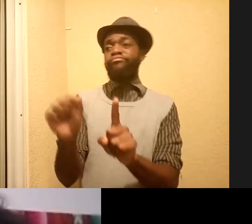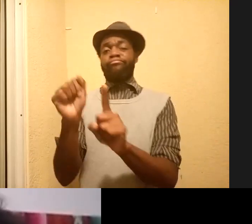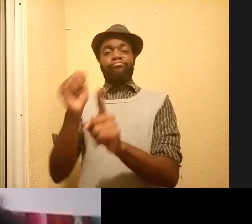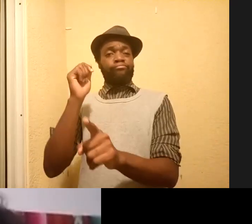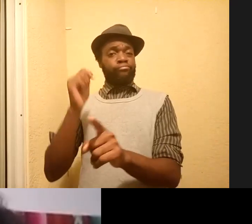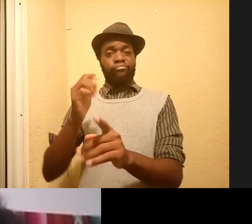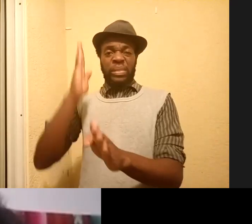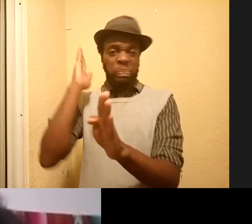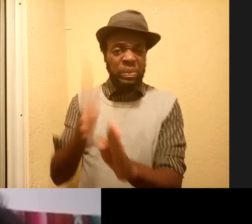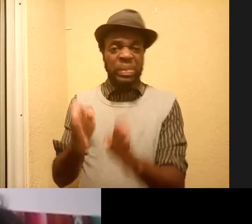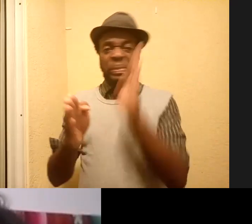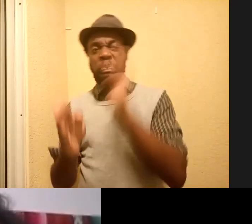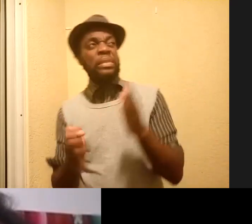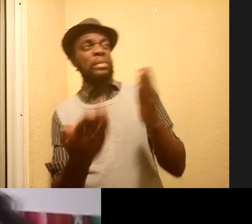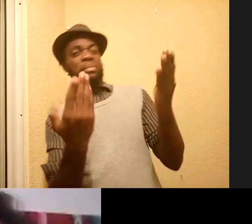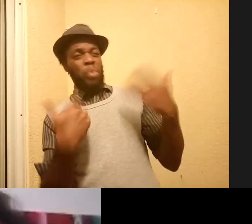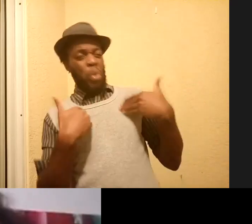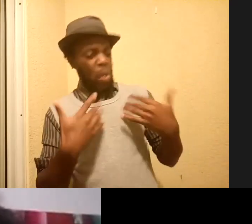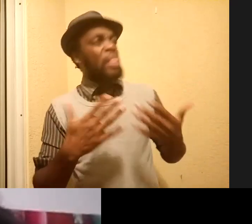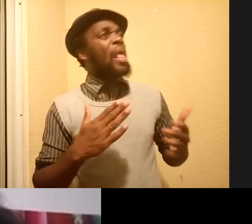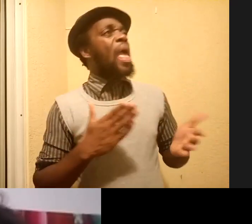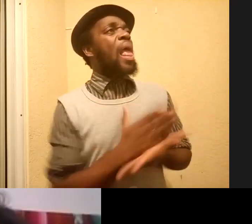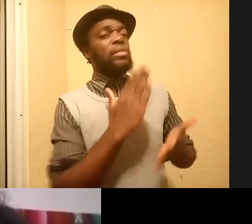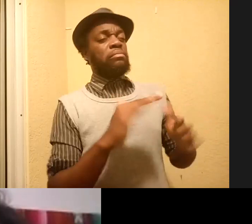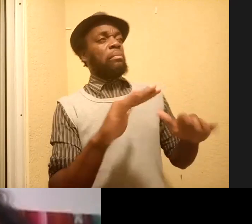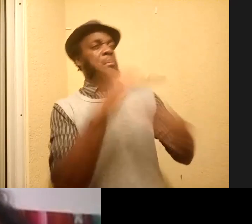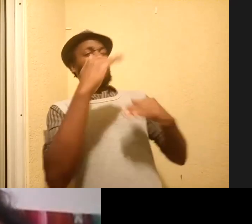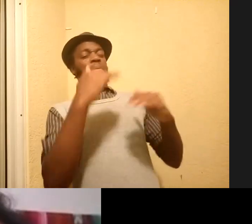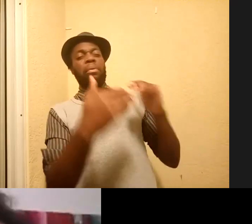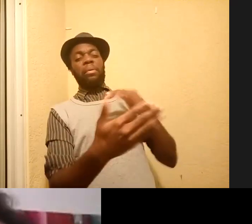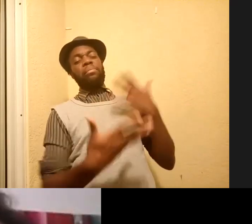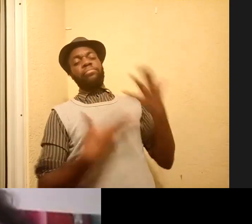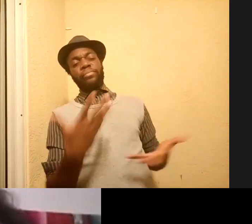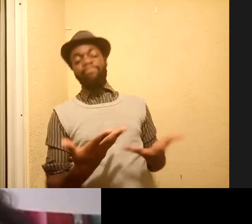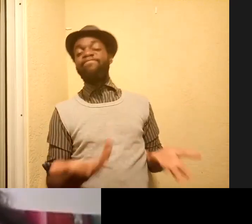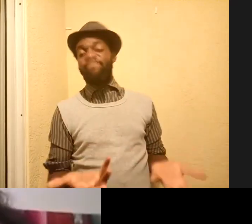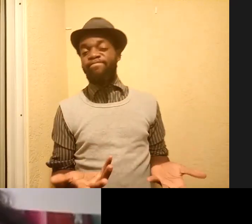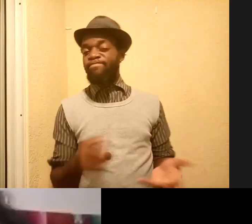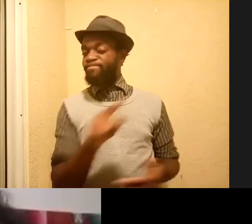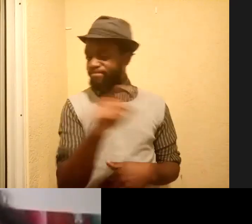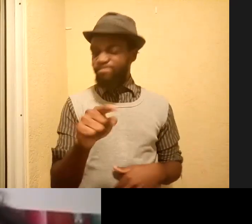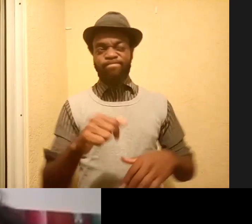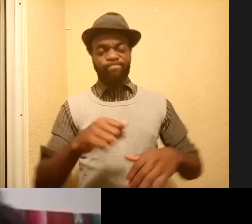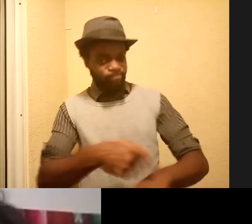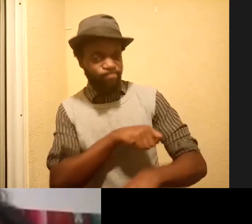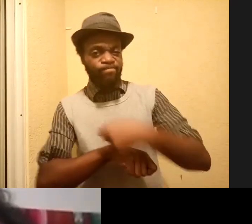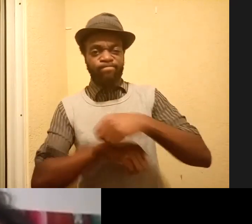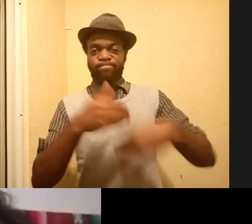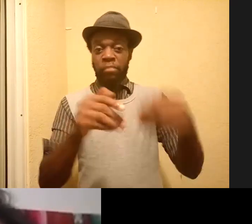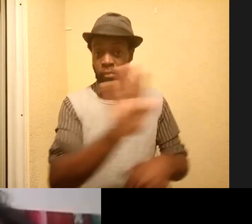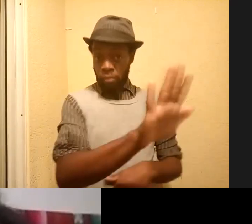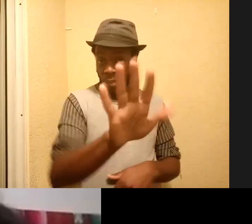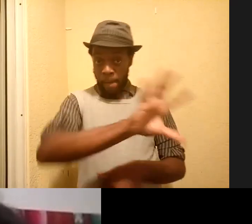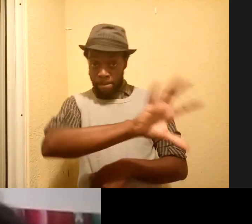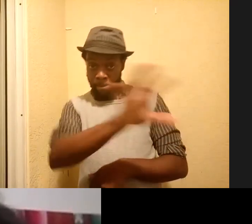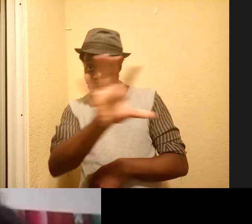derechos, somos nosotros. Y para ello existen marcos jurídicos en cada uno de los países que es importante